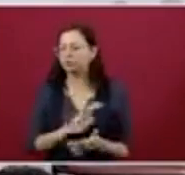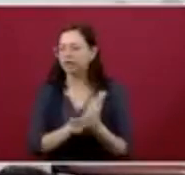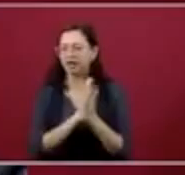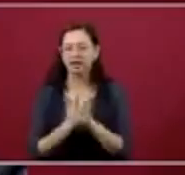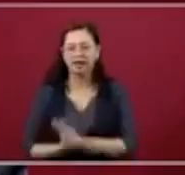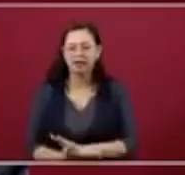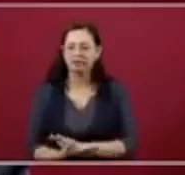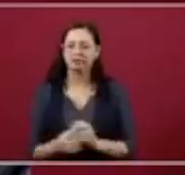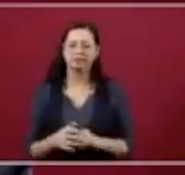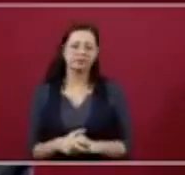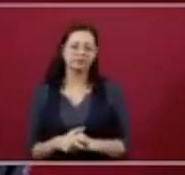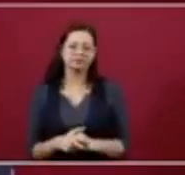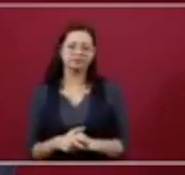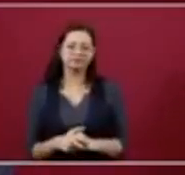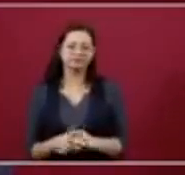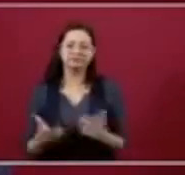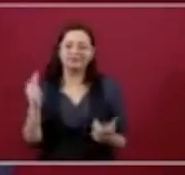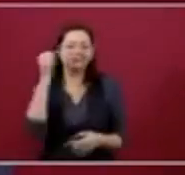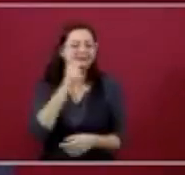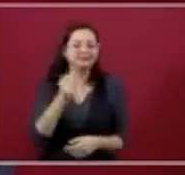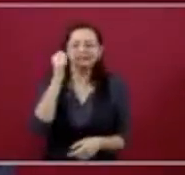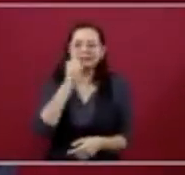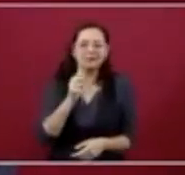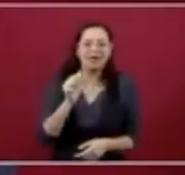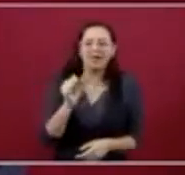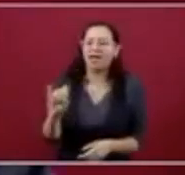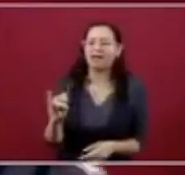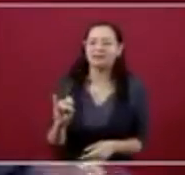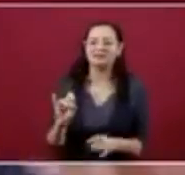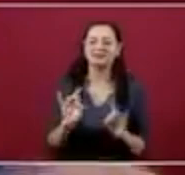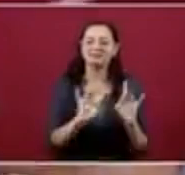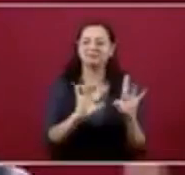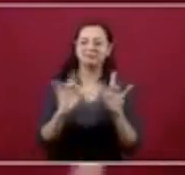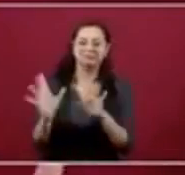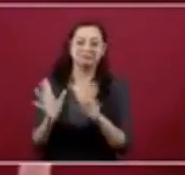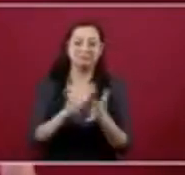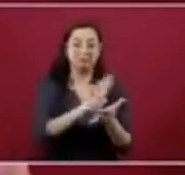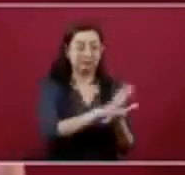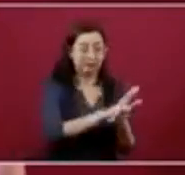Siempre hay resistencias. Ese es un cambio,